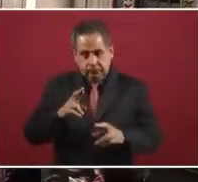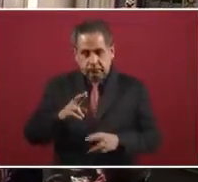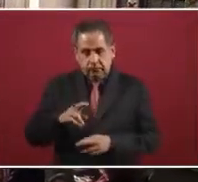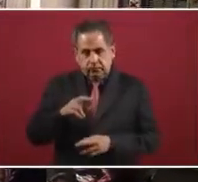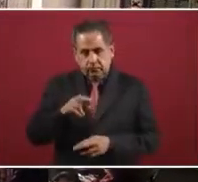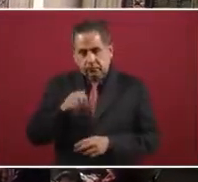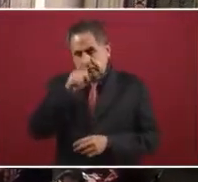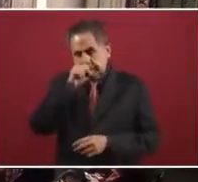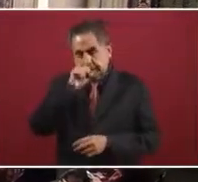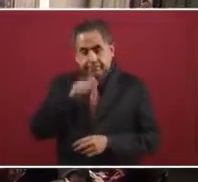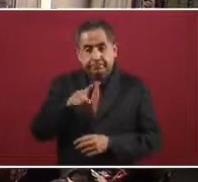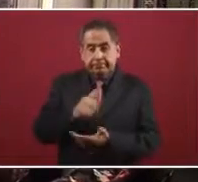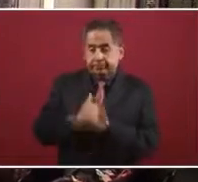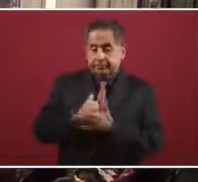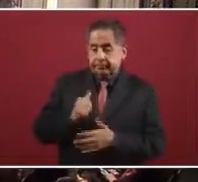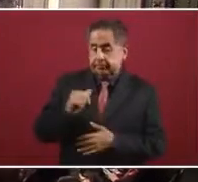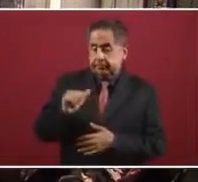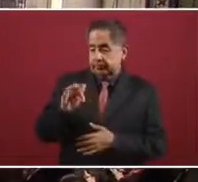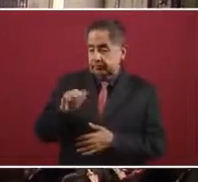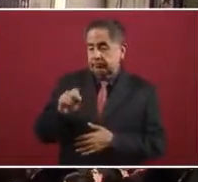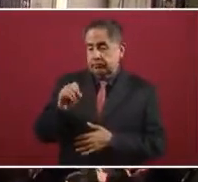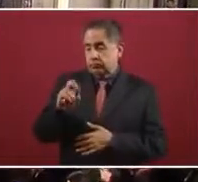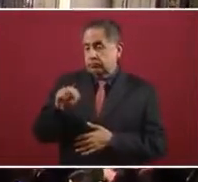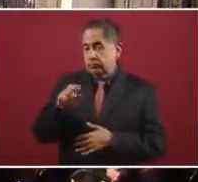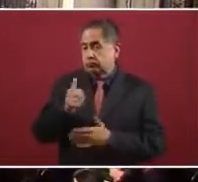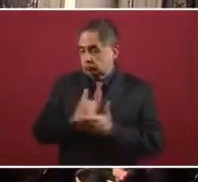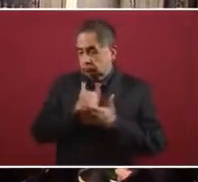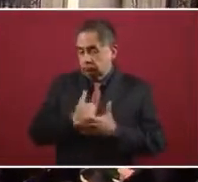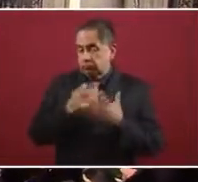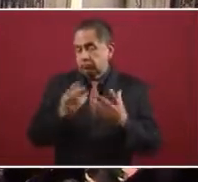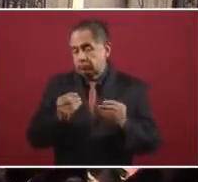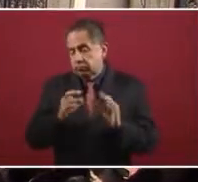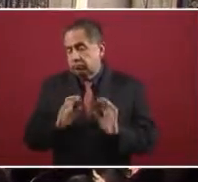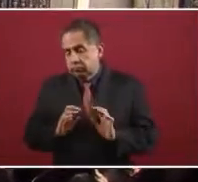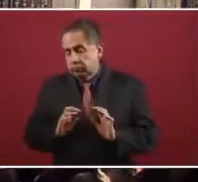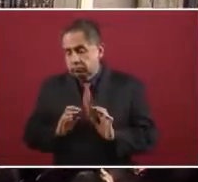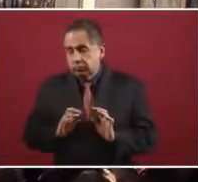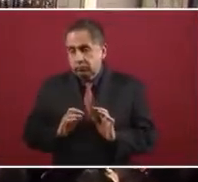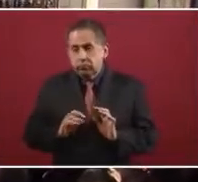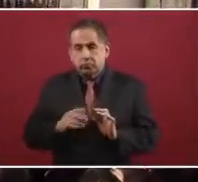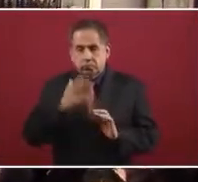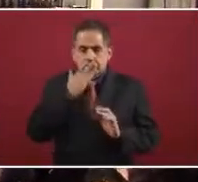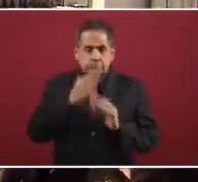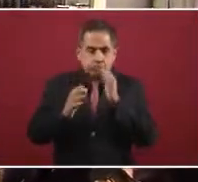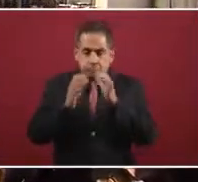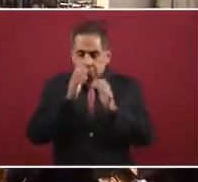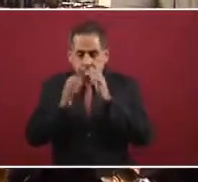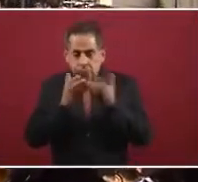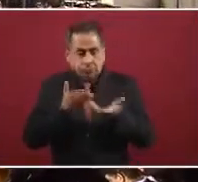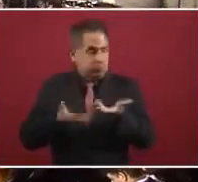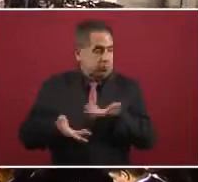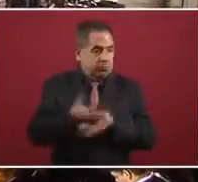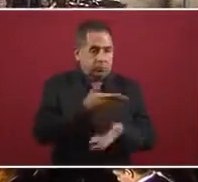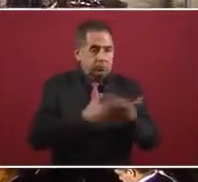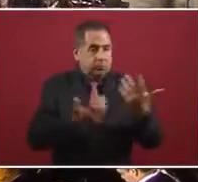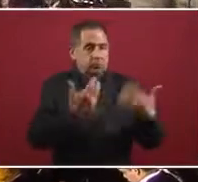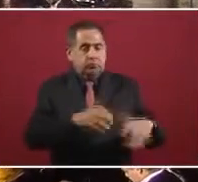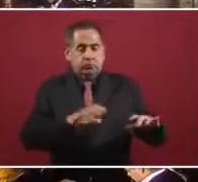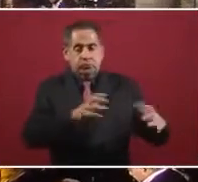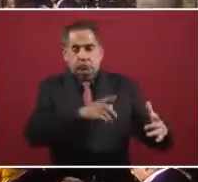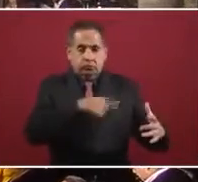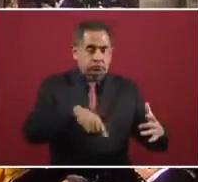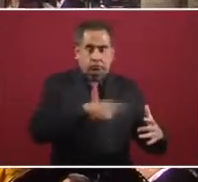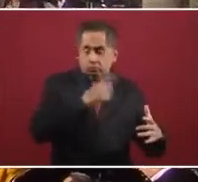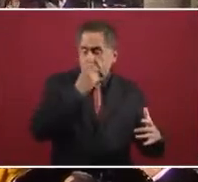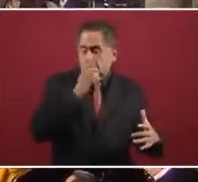estado ayudando para tener una muy buena comunicación con el sector